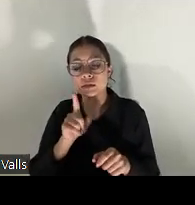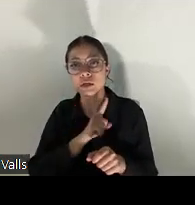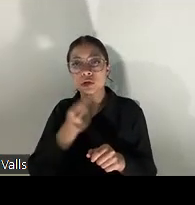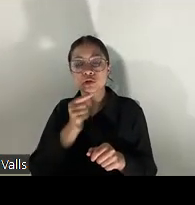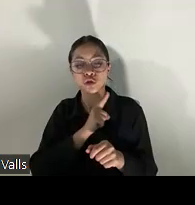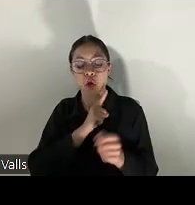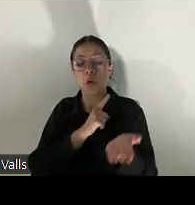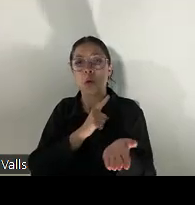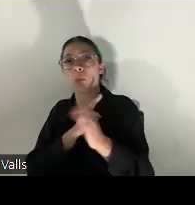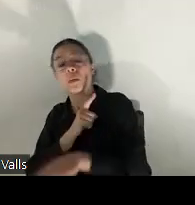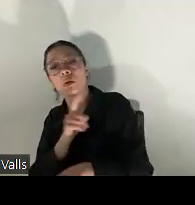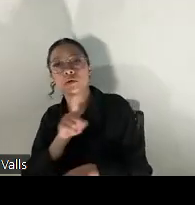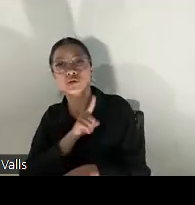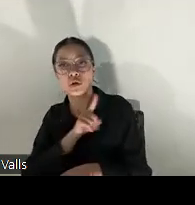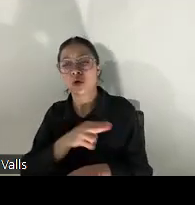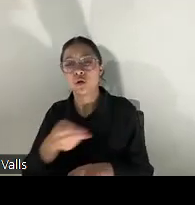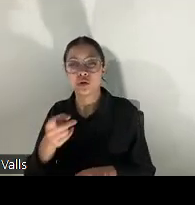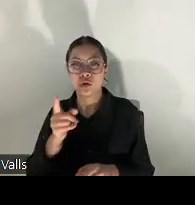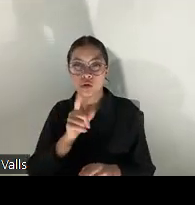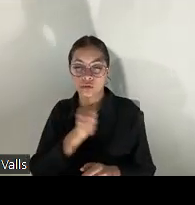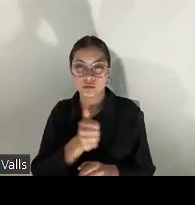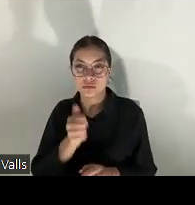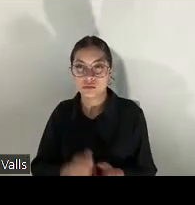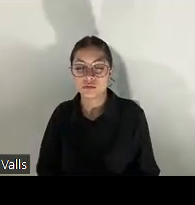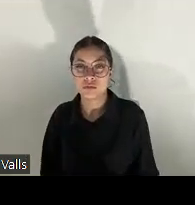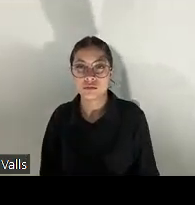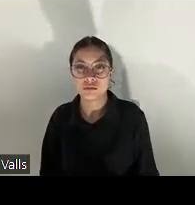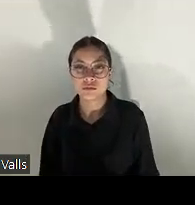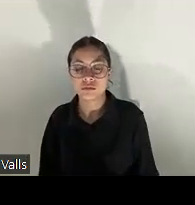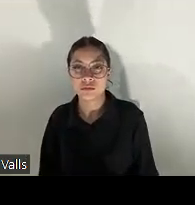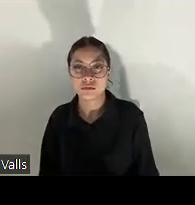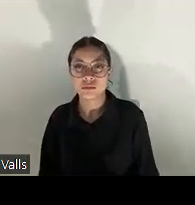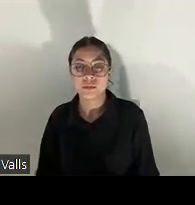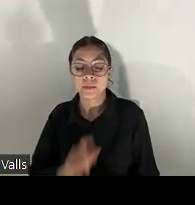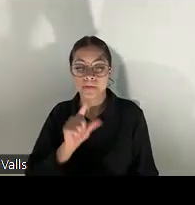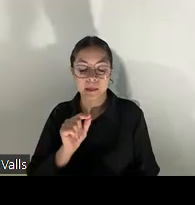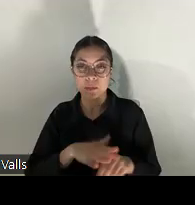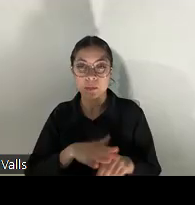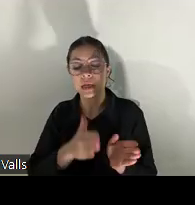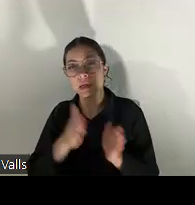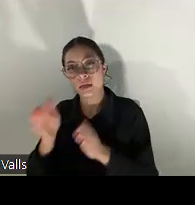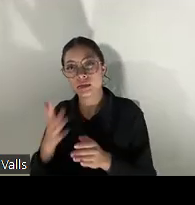la desrotación a los 120 grados. Y después, ya como a los 5 o 6 meses,